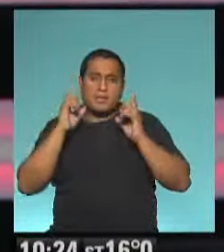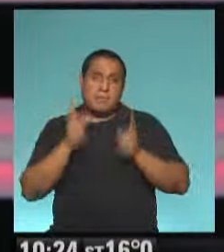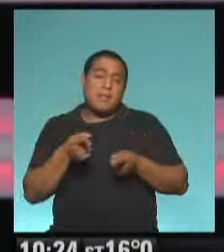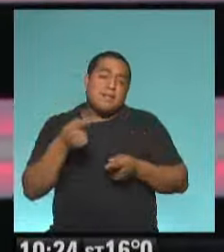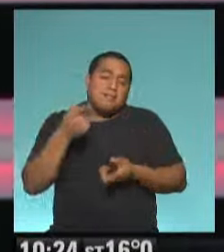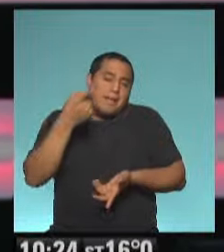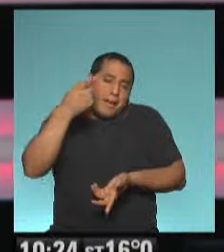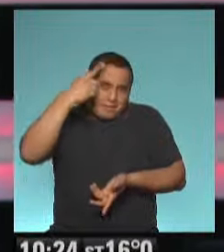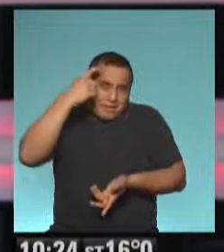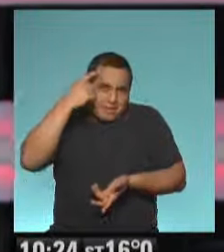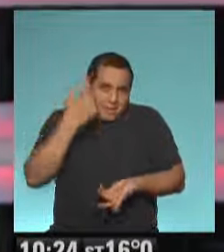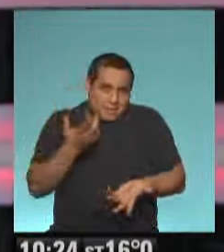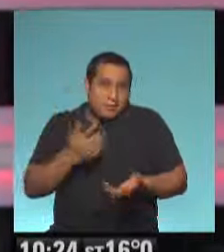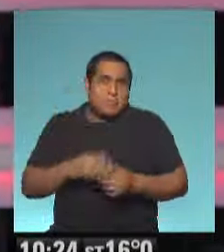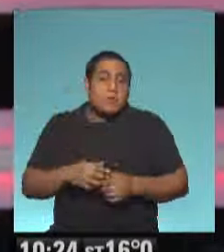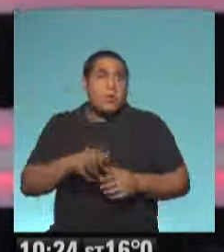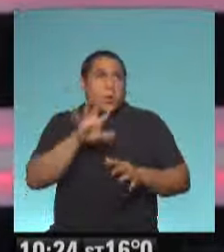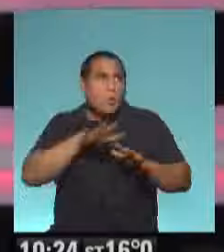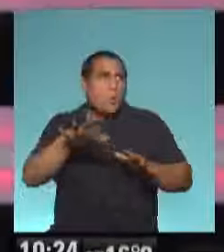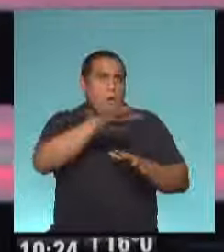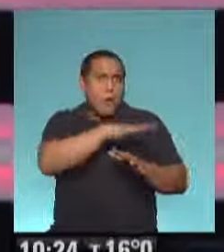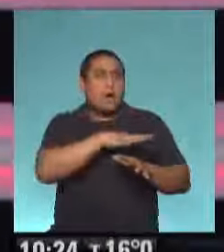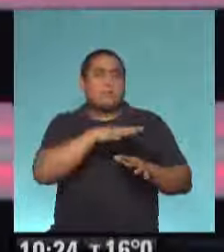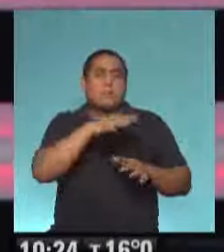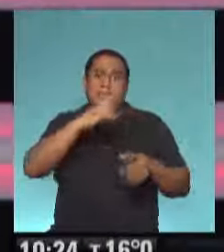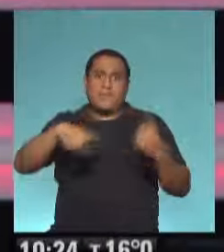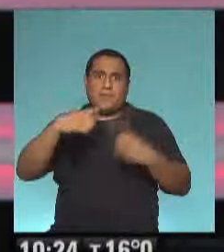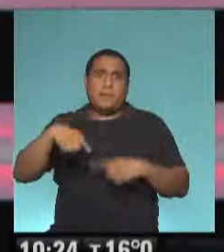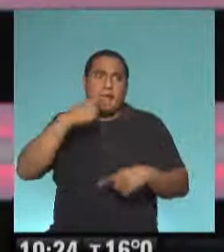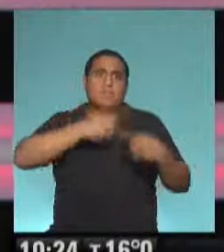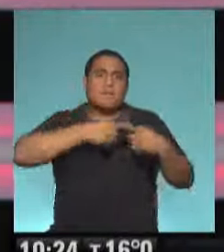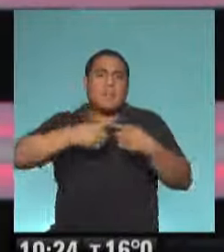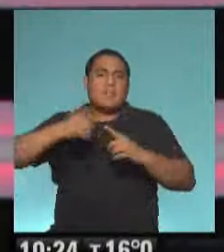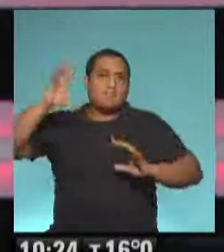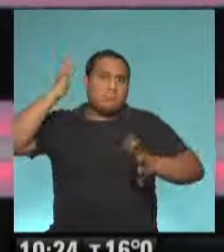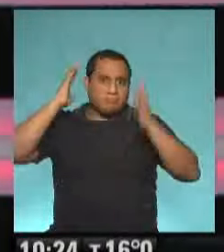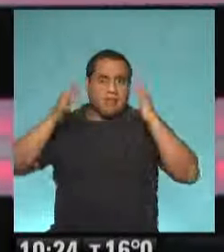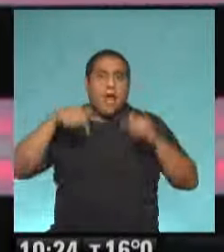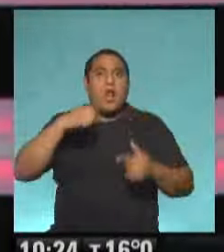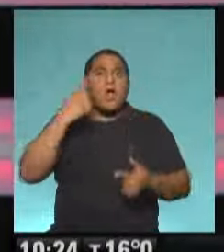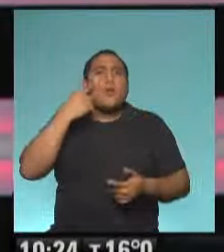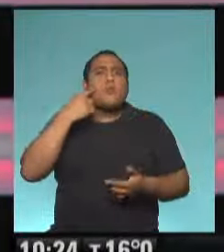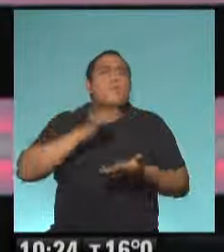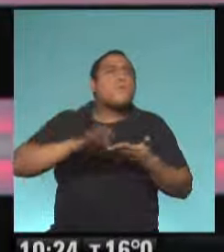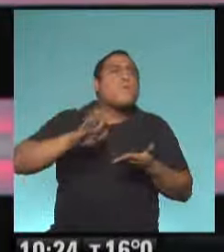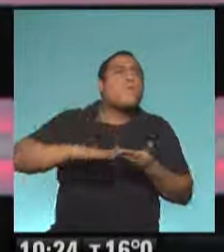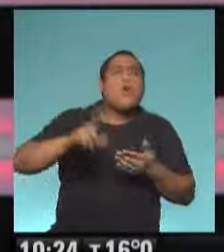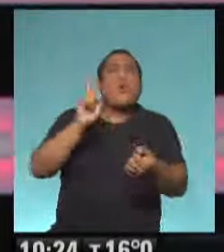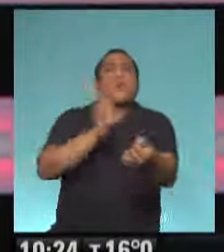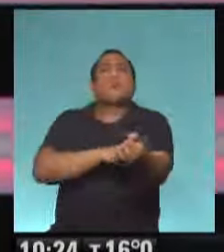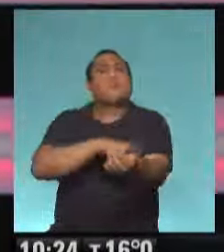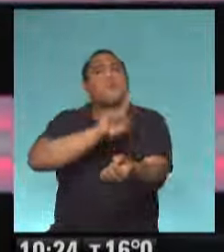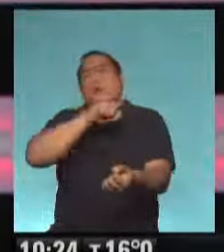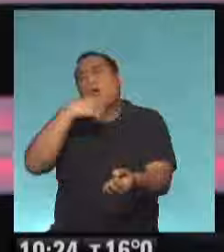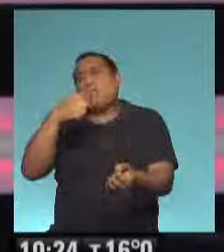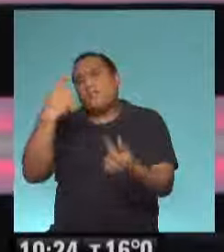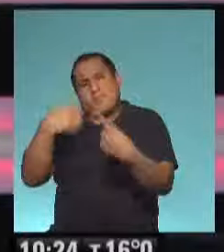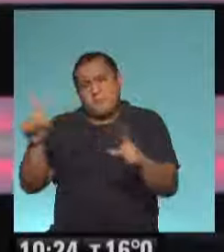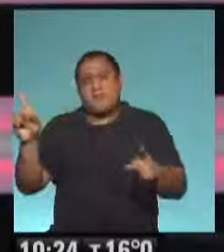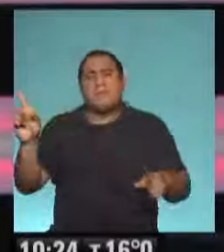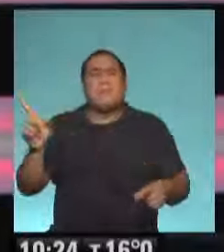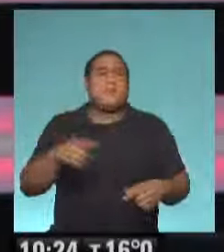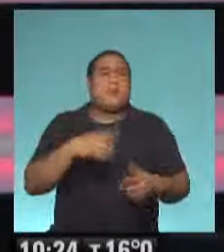aprendiendo. Ya vimos que hay un montón de lugares donde se festejan los carnavales y está bueno seguir conociendo nuevos carnavales que tienen otras costumbres, otras tradiciones,